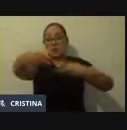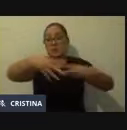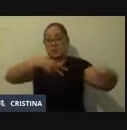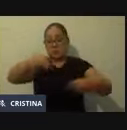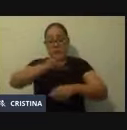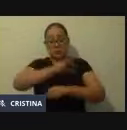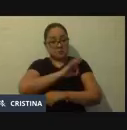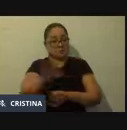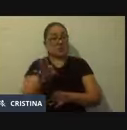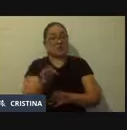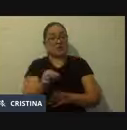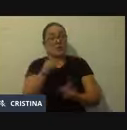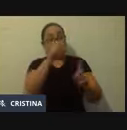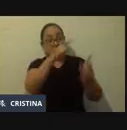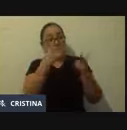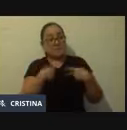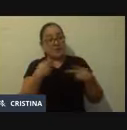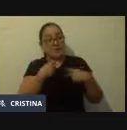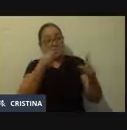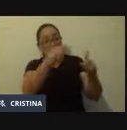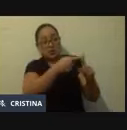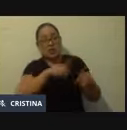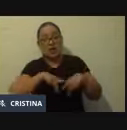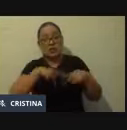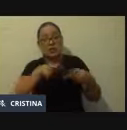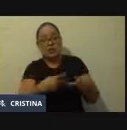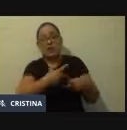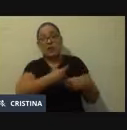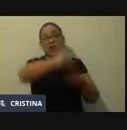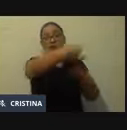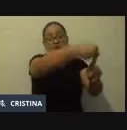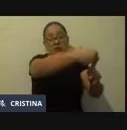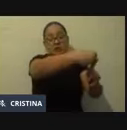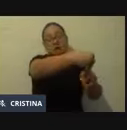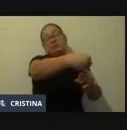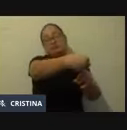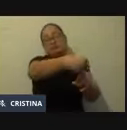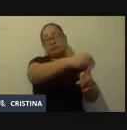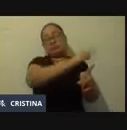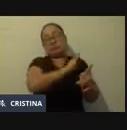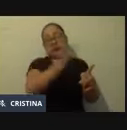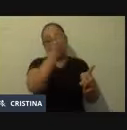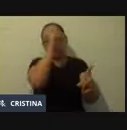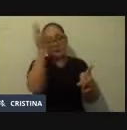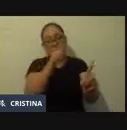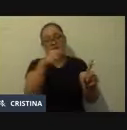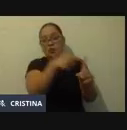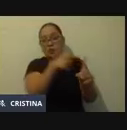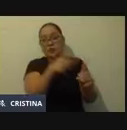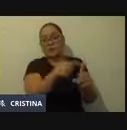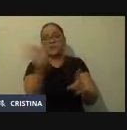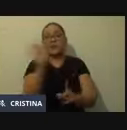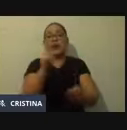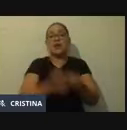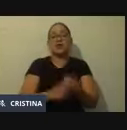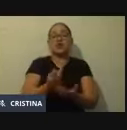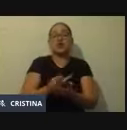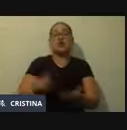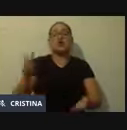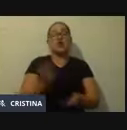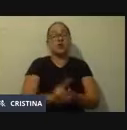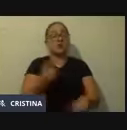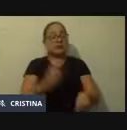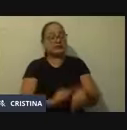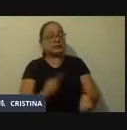esas personas las más vulnerables o las que tengan mayor reacción a este virus, teniendo una enfermedad fuerte, y entonces